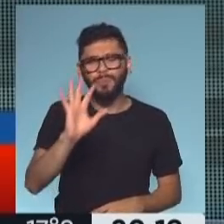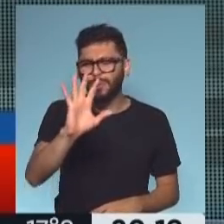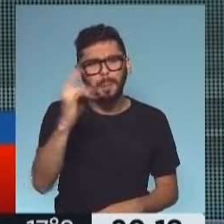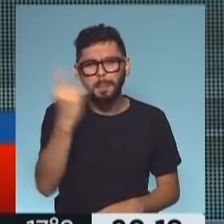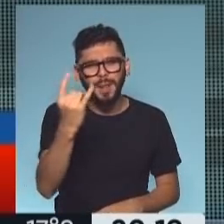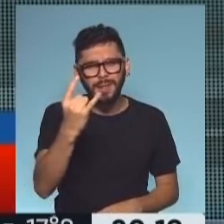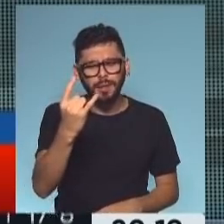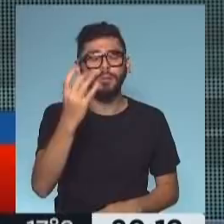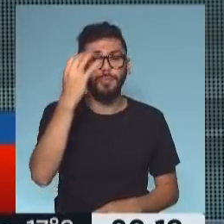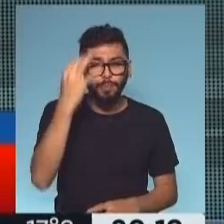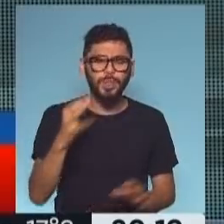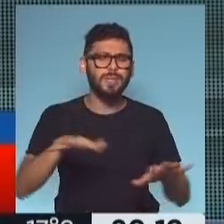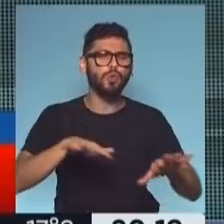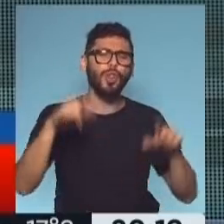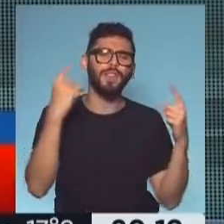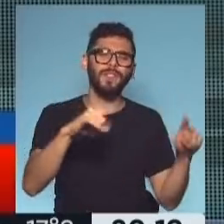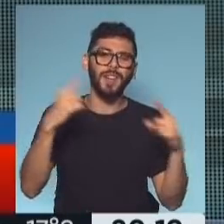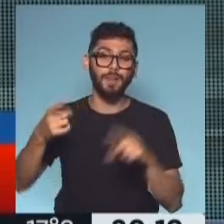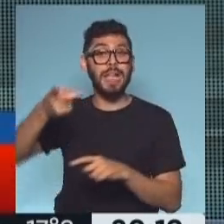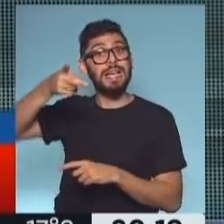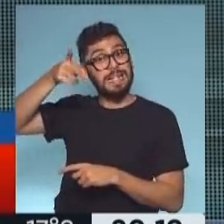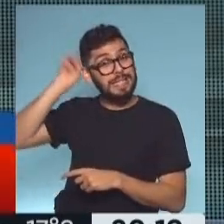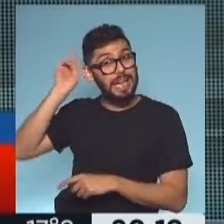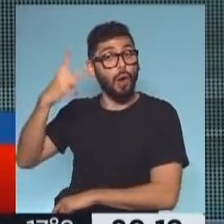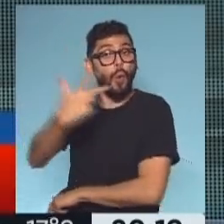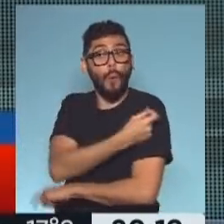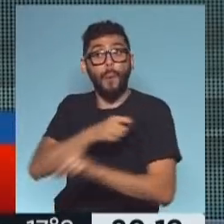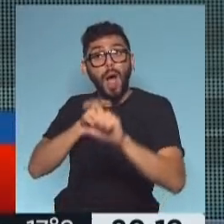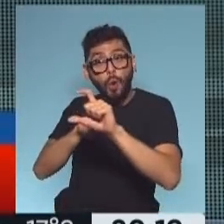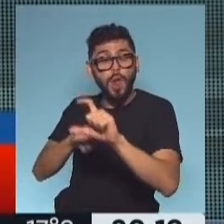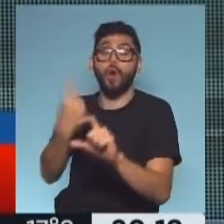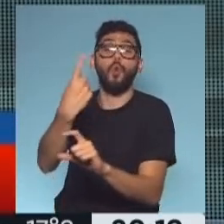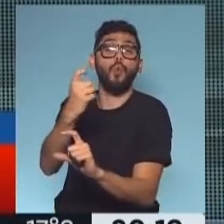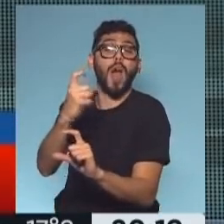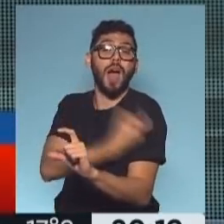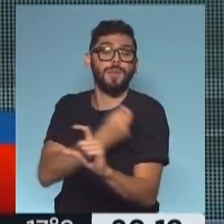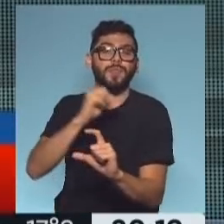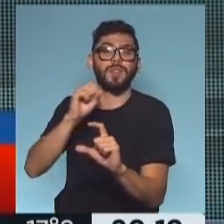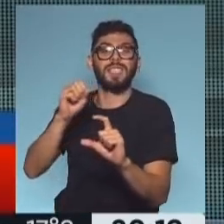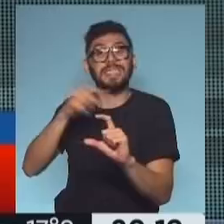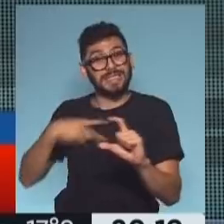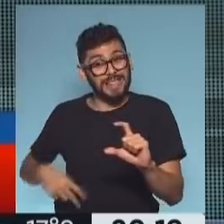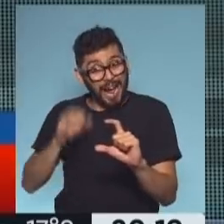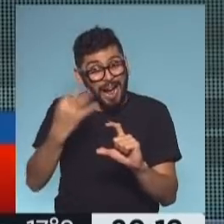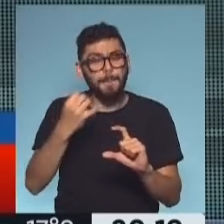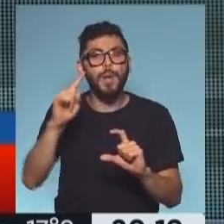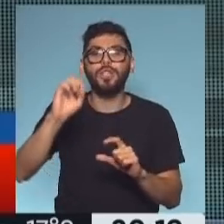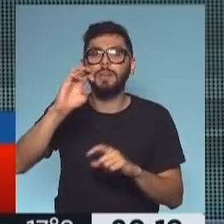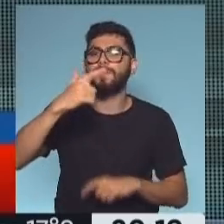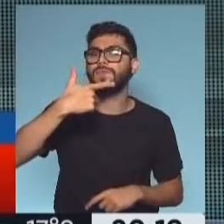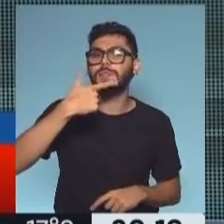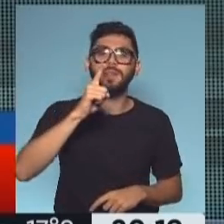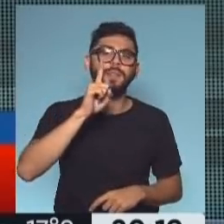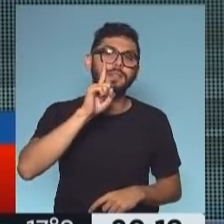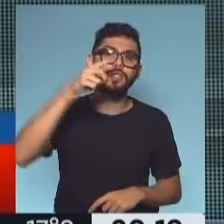hablando de diferentes situaciones. Hablamos de lo que pasa en Chile, donde se aplicó una dosis de una vacuna china que se llama Sinovac, que con una dosis solamente